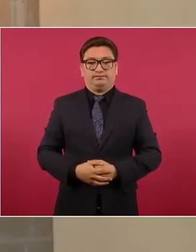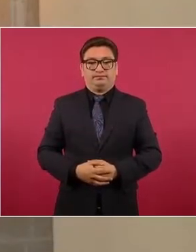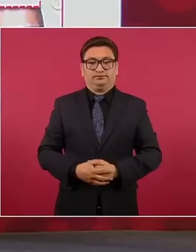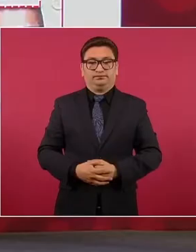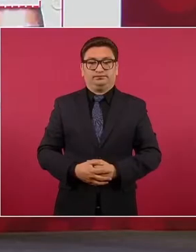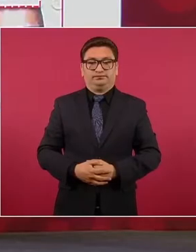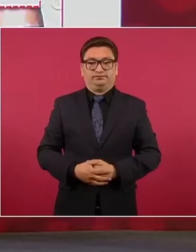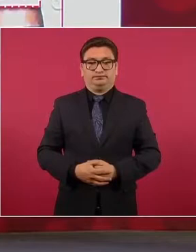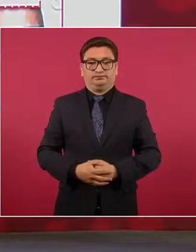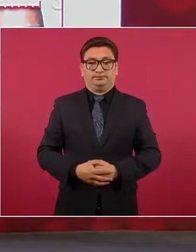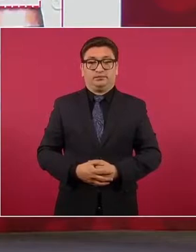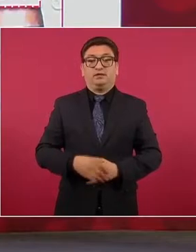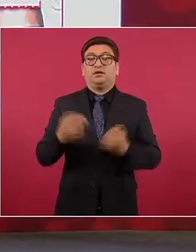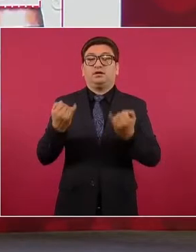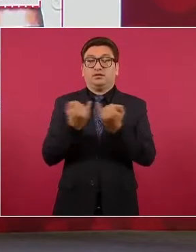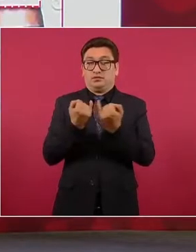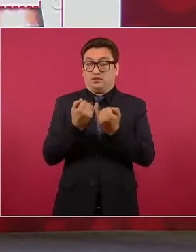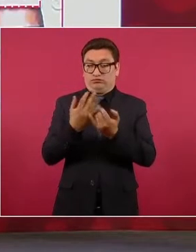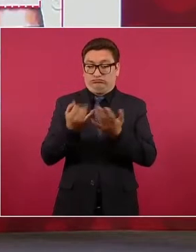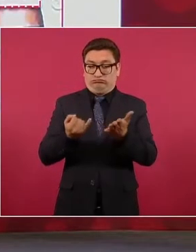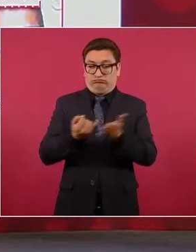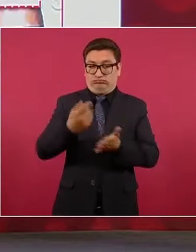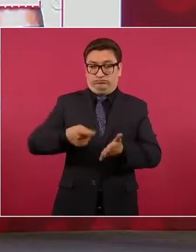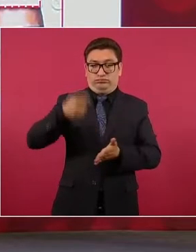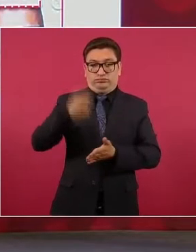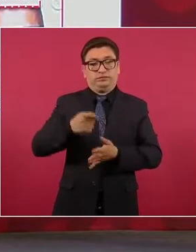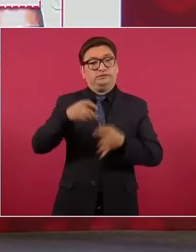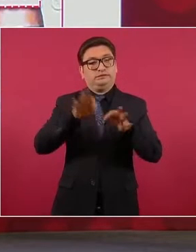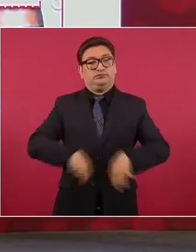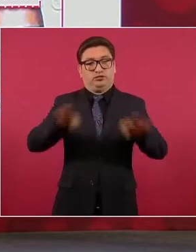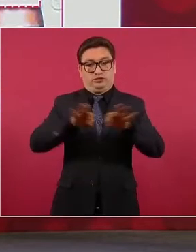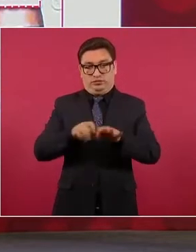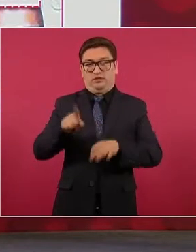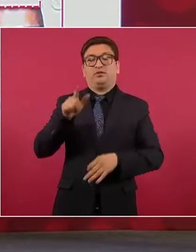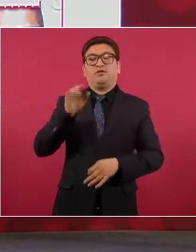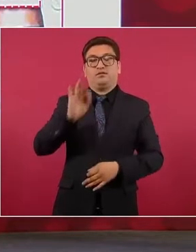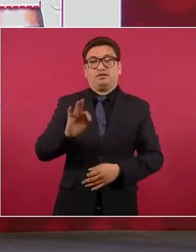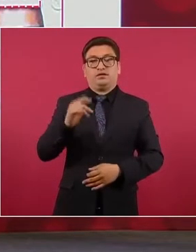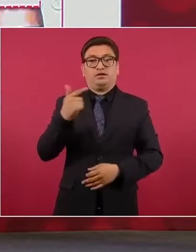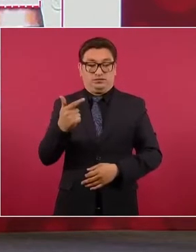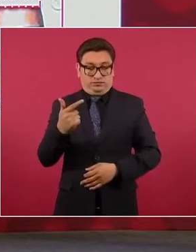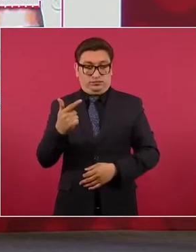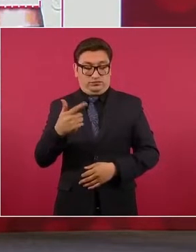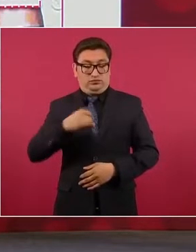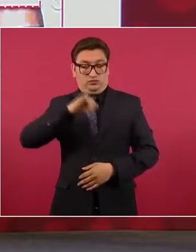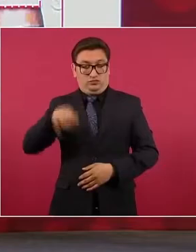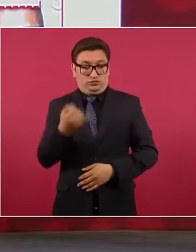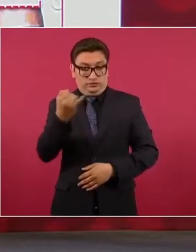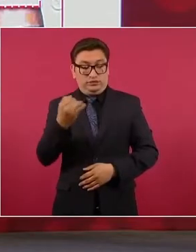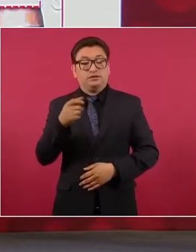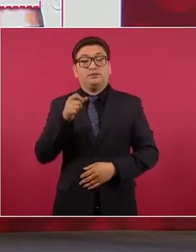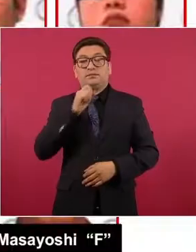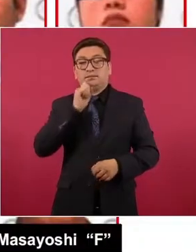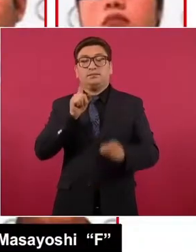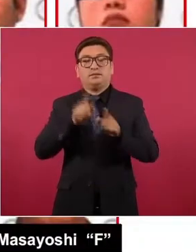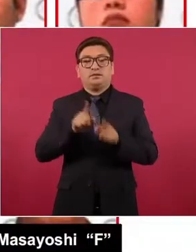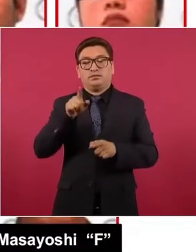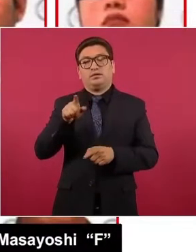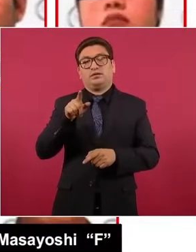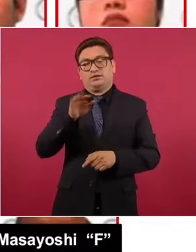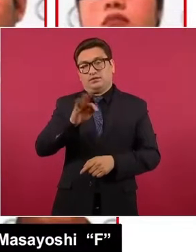Como sentencia relevante, informamos que la Fiscalía General de Justicia, a través de la Fiscalía